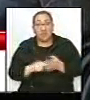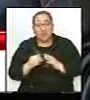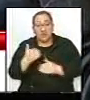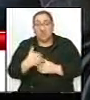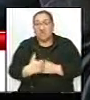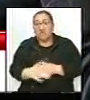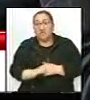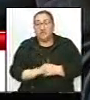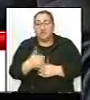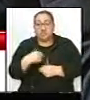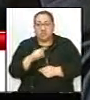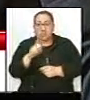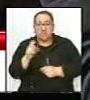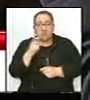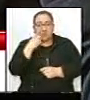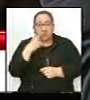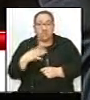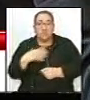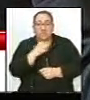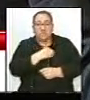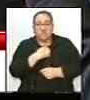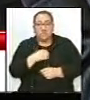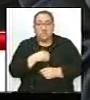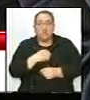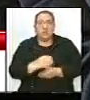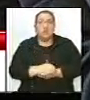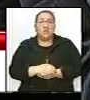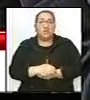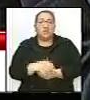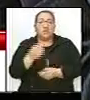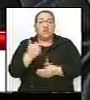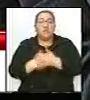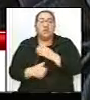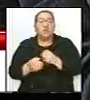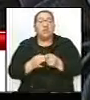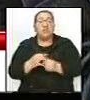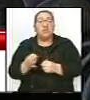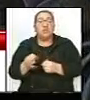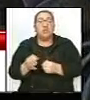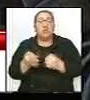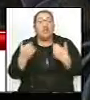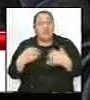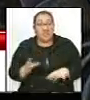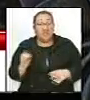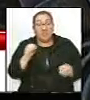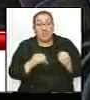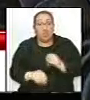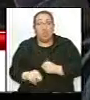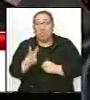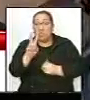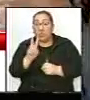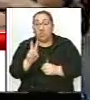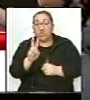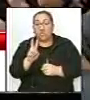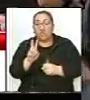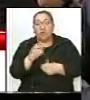su intermedio, presidente, al señor ministro. En la región San Martín se han implementado dos CITES,